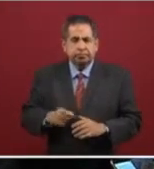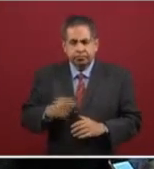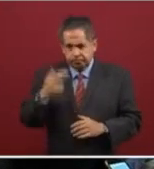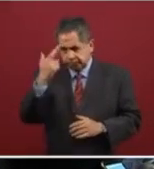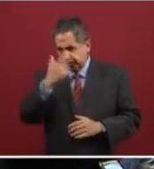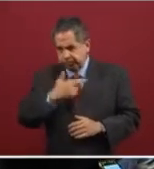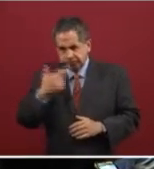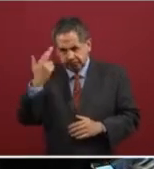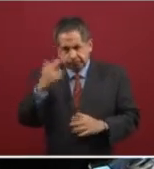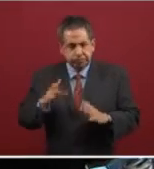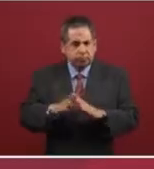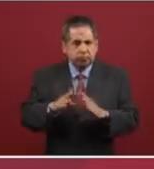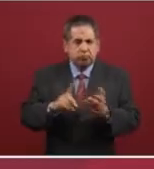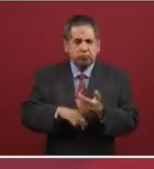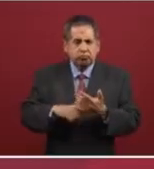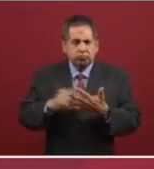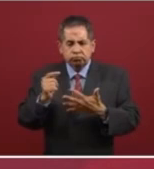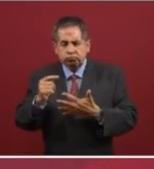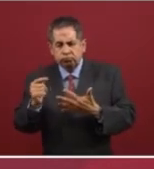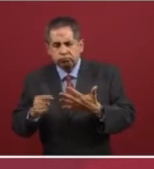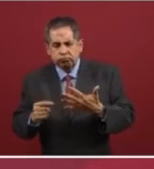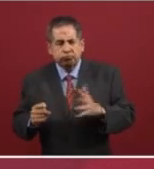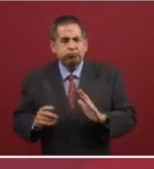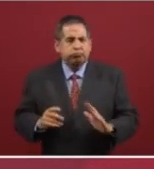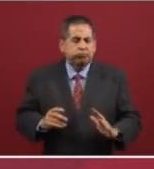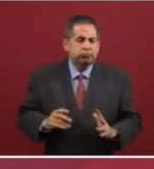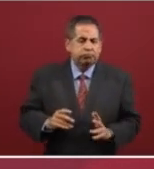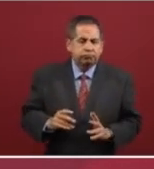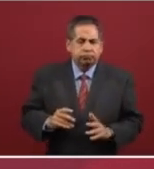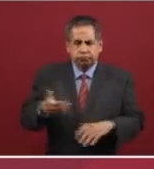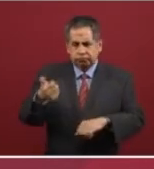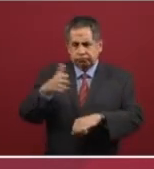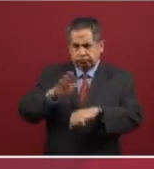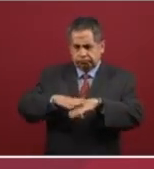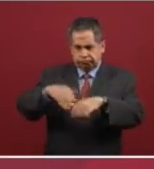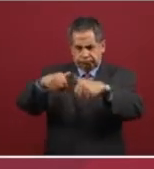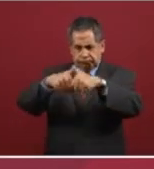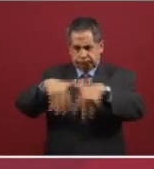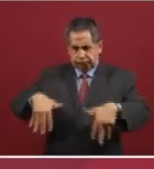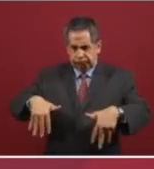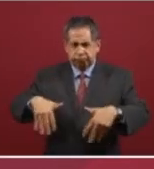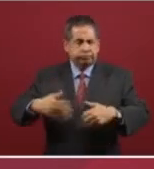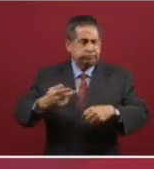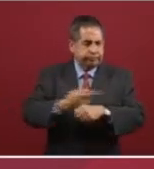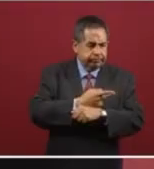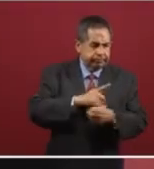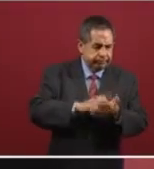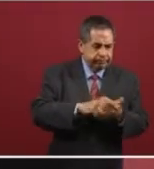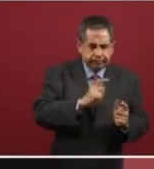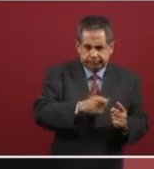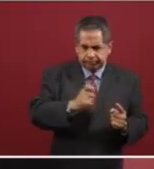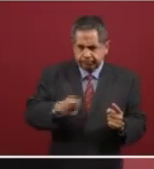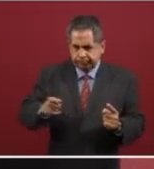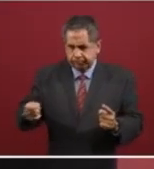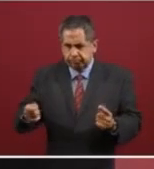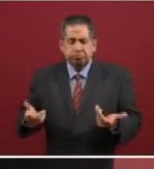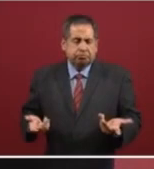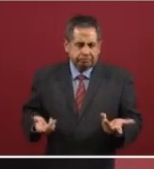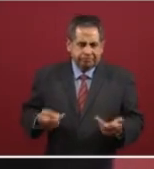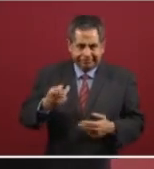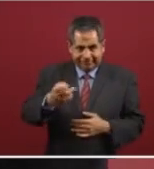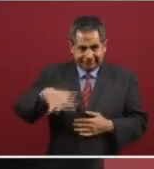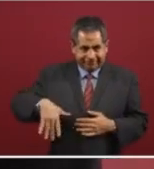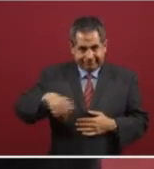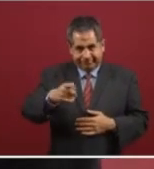por presuntos delitos, información que, añadió, fue entregada a la Fiscalía General de la República. Asimismo, indicó que este fin de